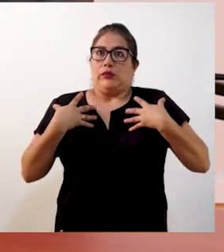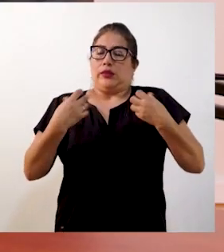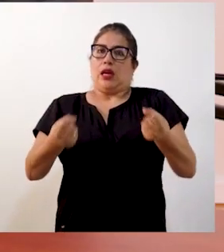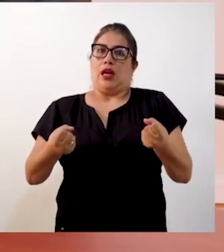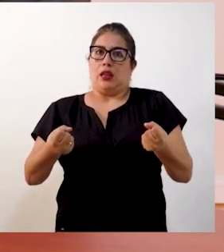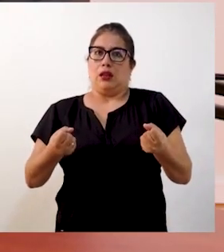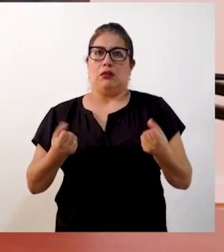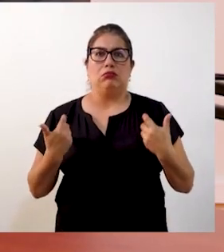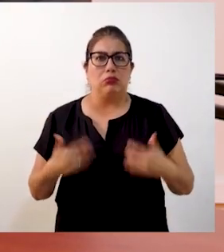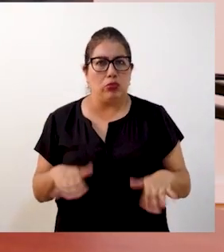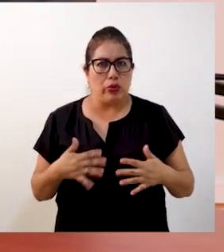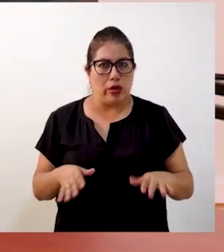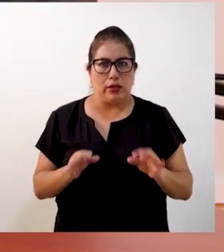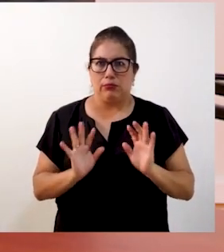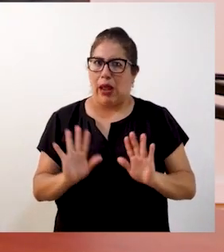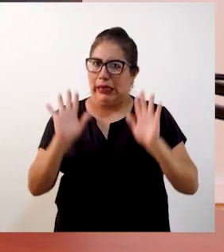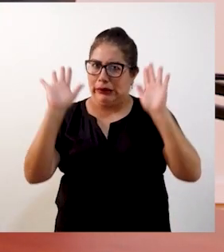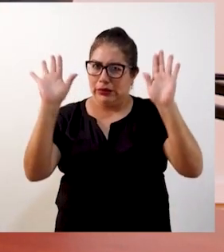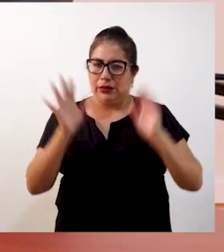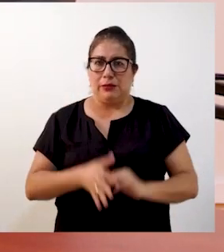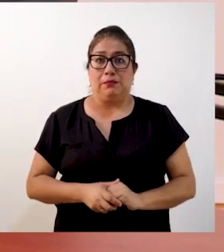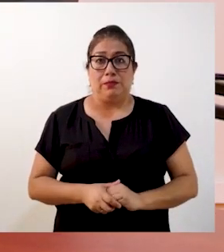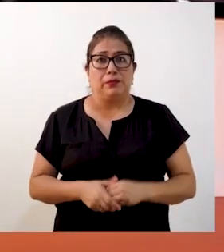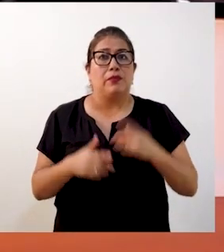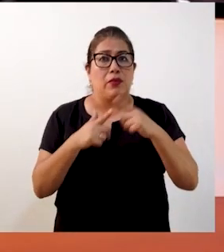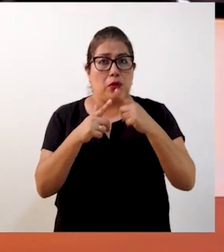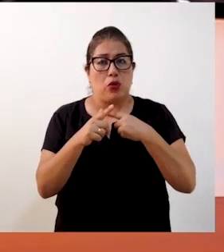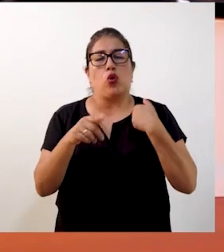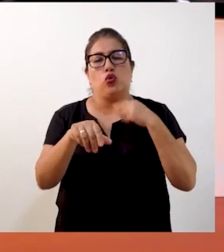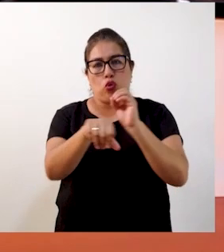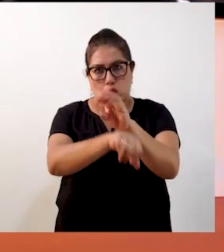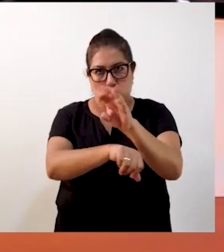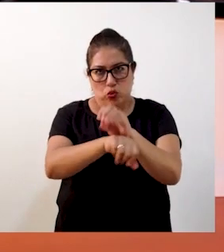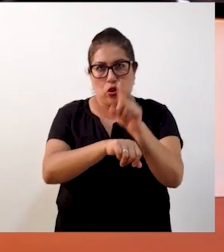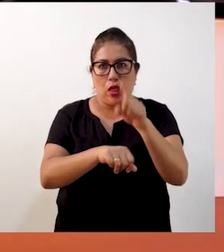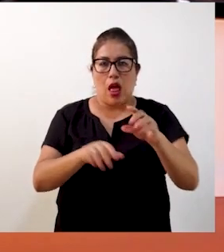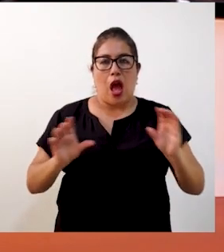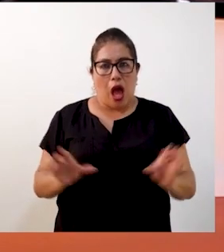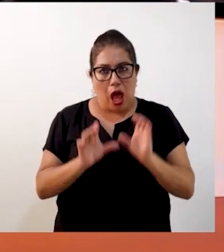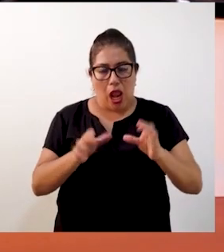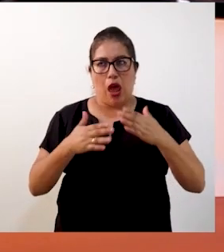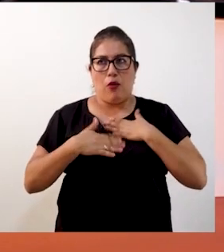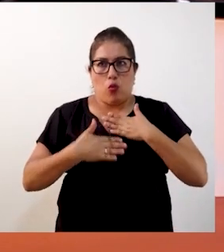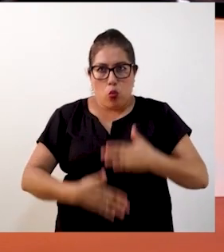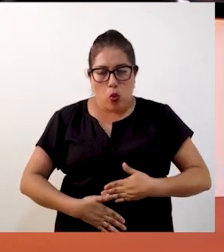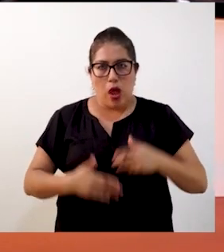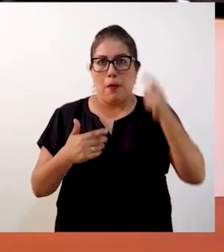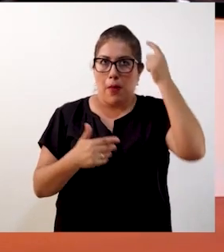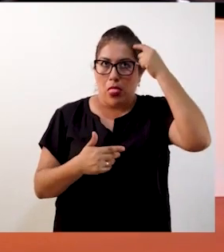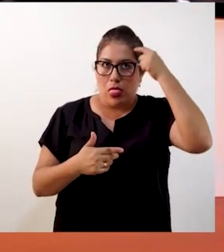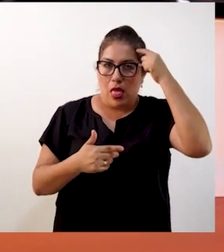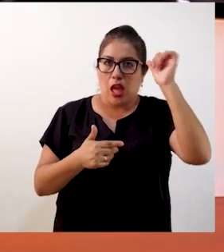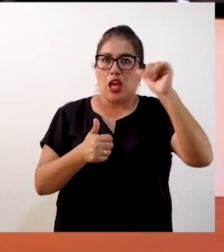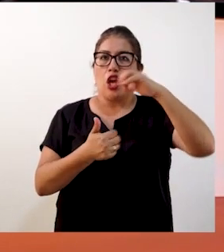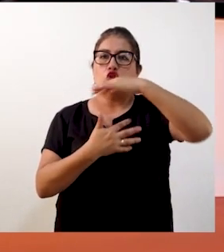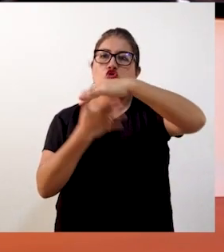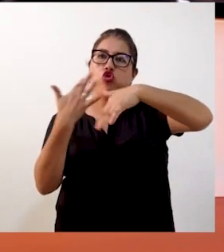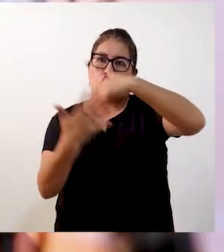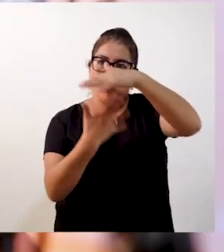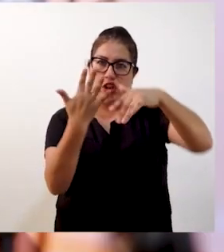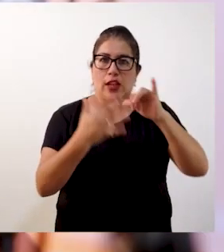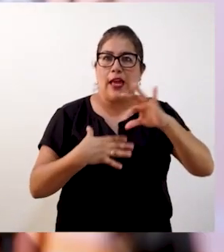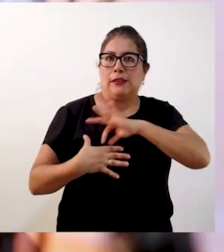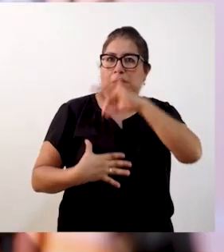sanan. Los 2 sanan. Sí, claro que sí, doctor. Entonces, eso yo les recomiendo: actividad física, mental, social y